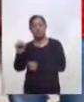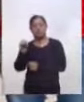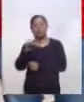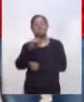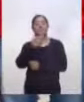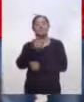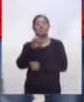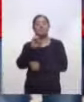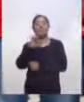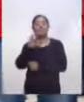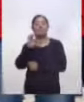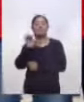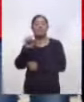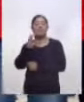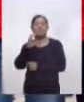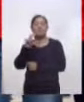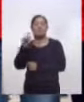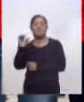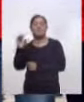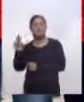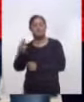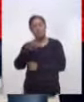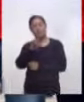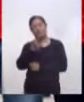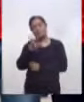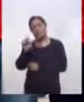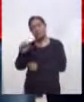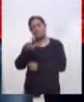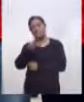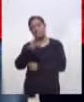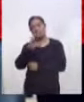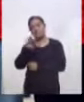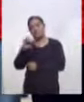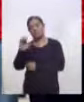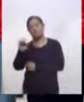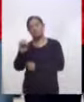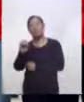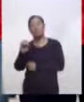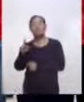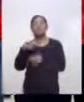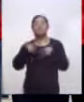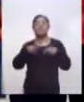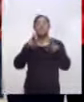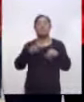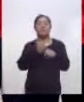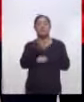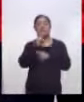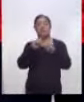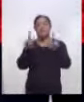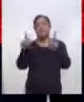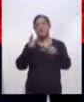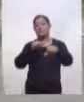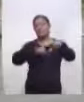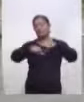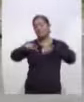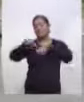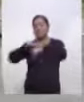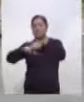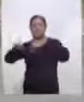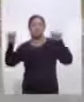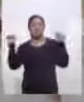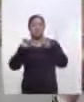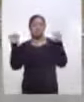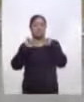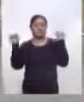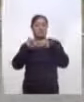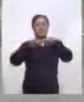Héctor Martínez, Luis Alberto Hernández y Lucio Eber Velázquez, quienes representan al estado en esta carrera de relevos. Cabe señalar